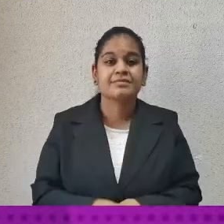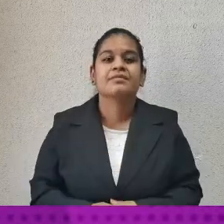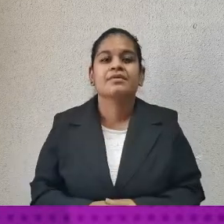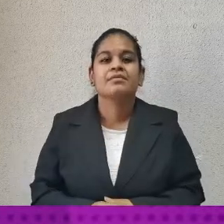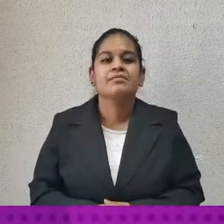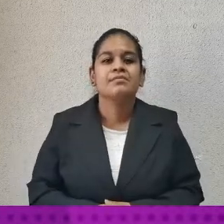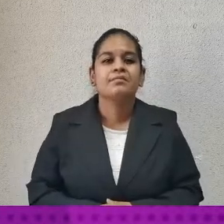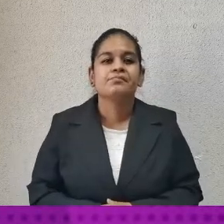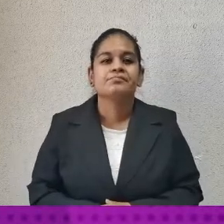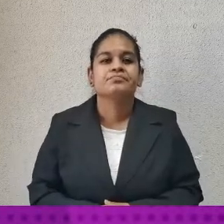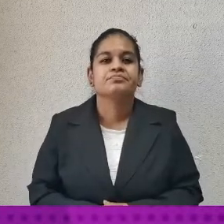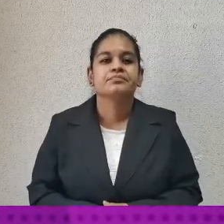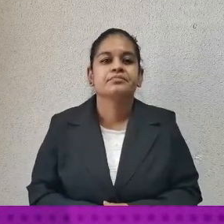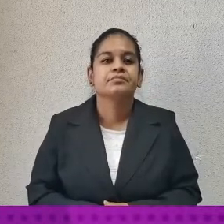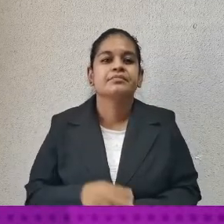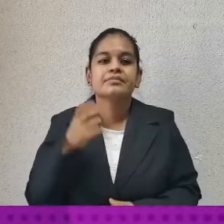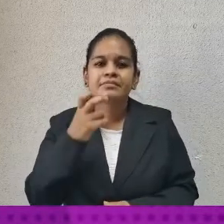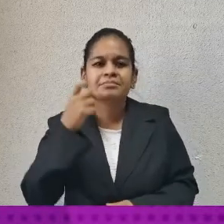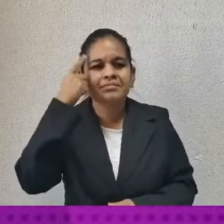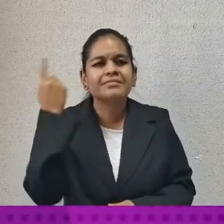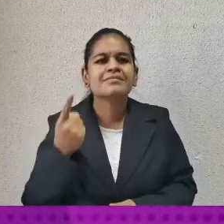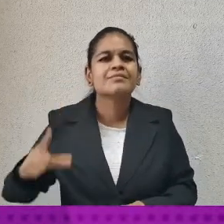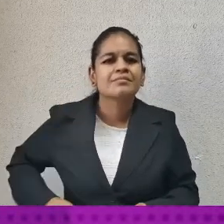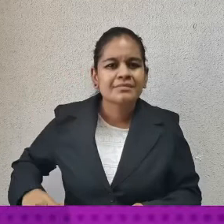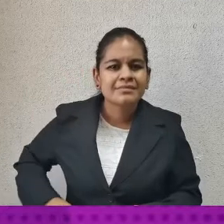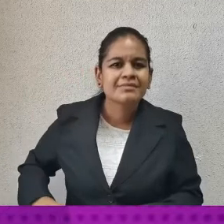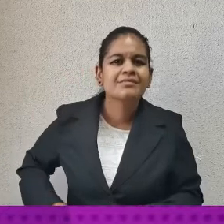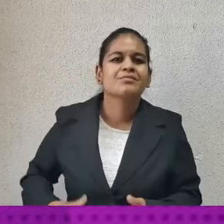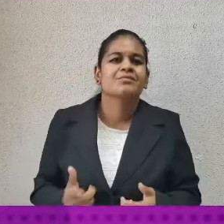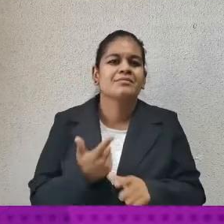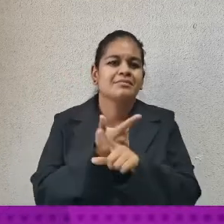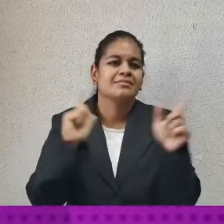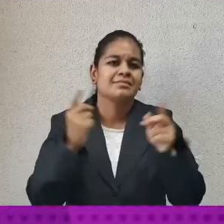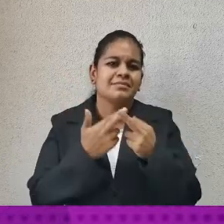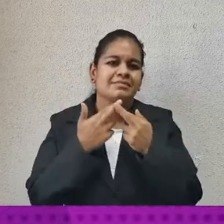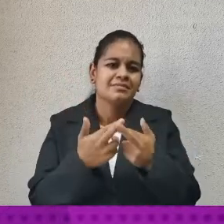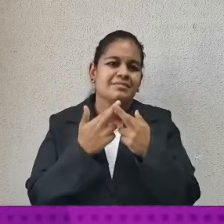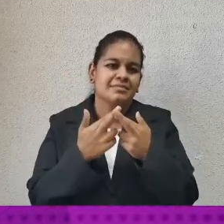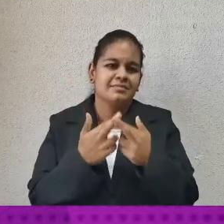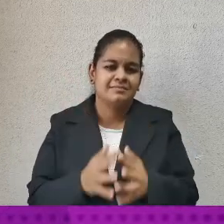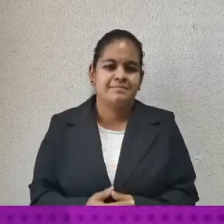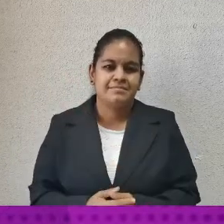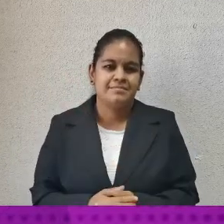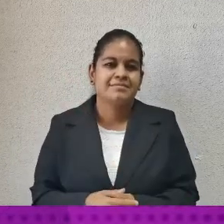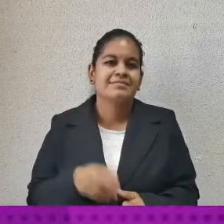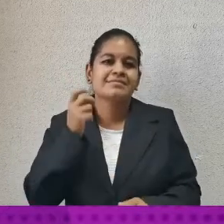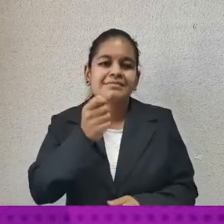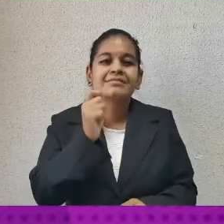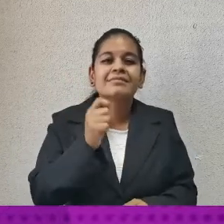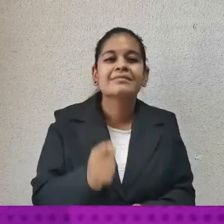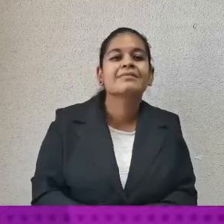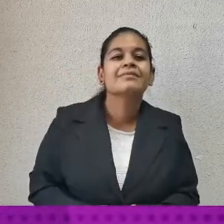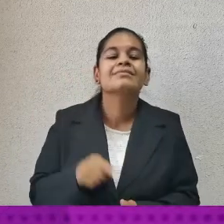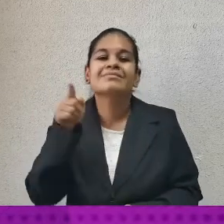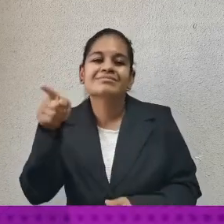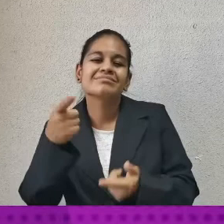tribunal electoral del Estado de Coahuila autónomos, la democracia se ve fortalecida porque le permite acceder al partido político, a